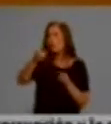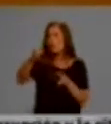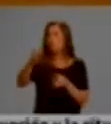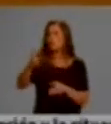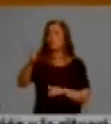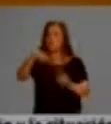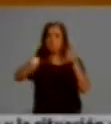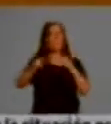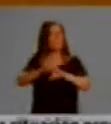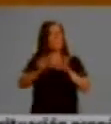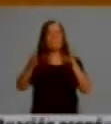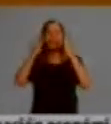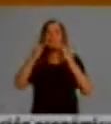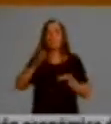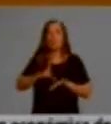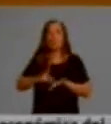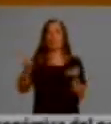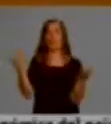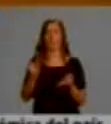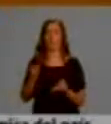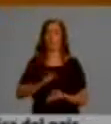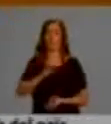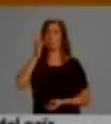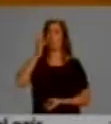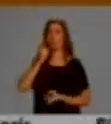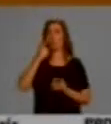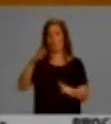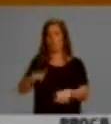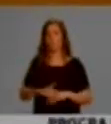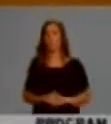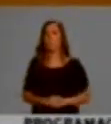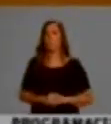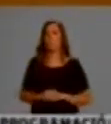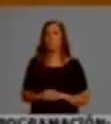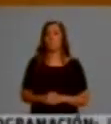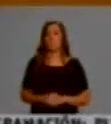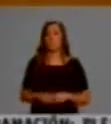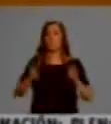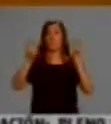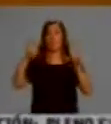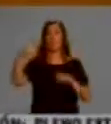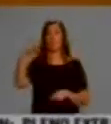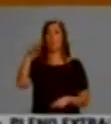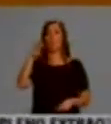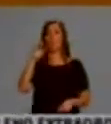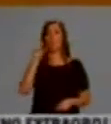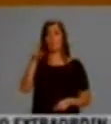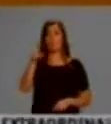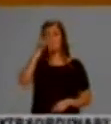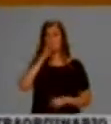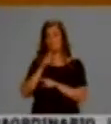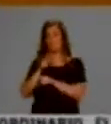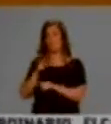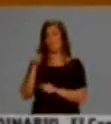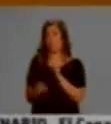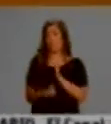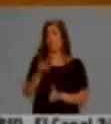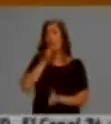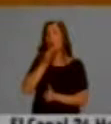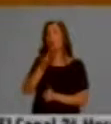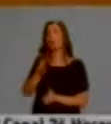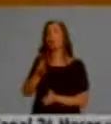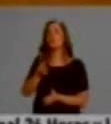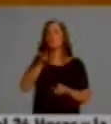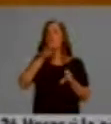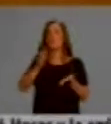ni las acusaciones. Los hechos, señor Rajoy. Verá. El caso Gürtel se dio a conocer, usted lo ha recordado esta mañana aquí, a la